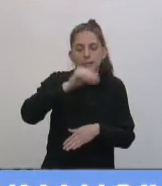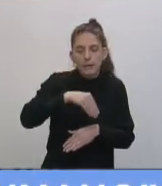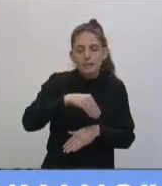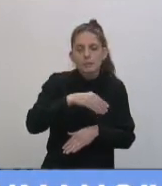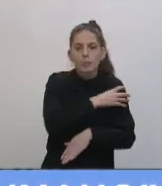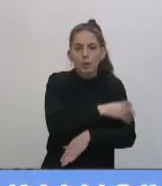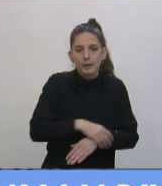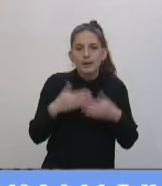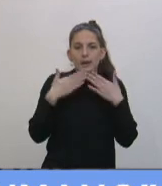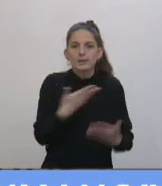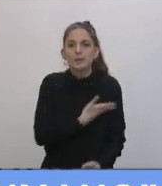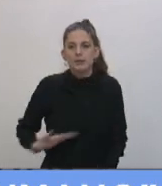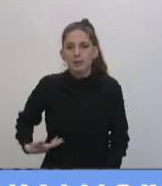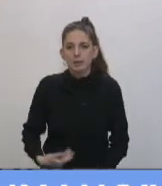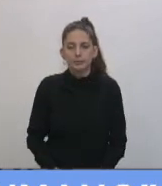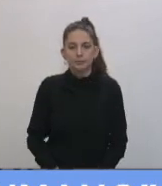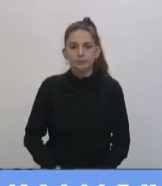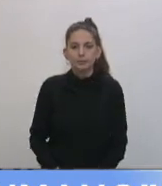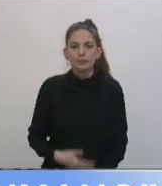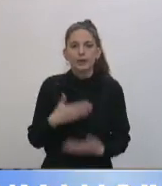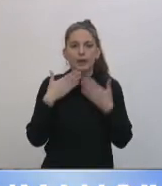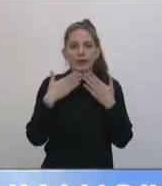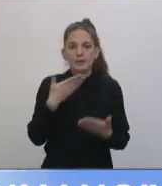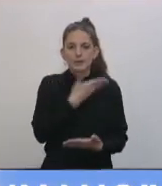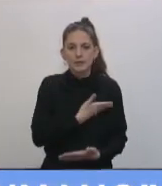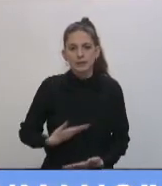mayoritario. Gracias, señora presidenta. Gracias, senadora. Tiene la palabra.